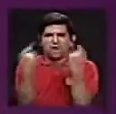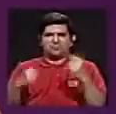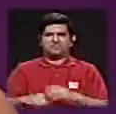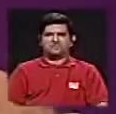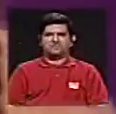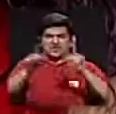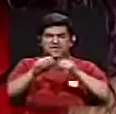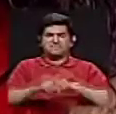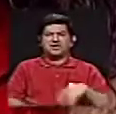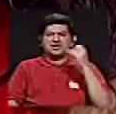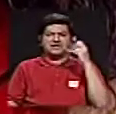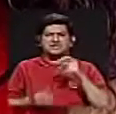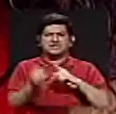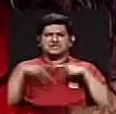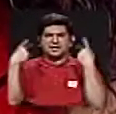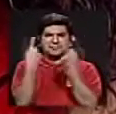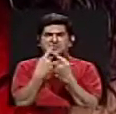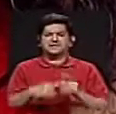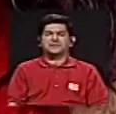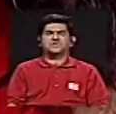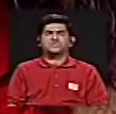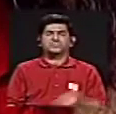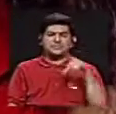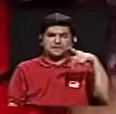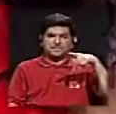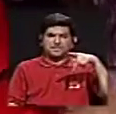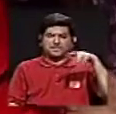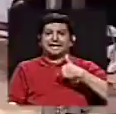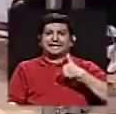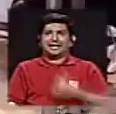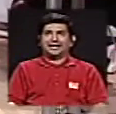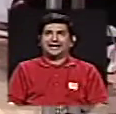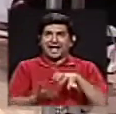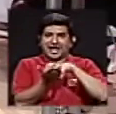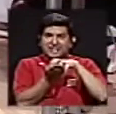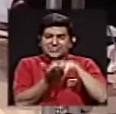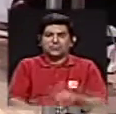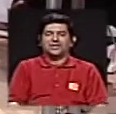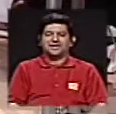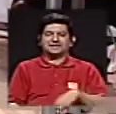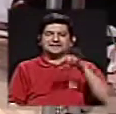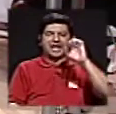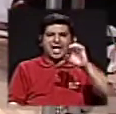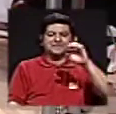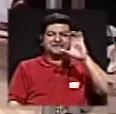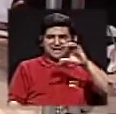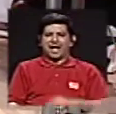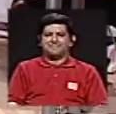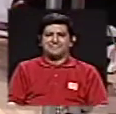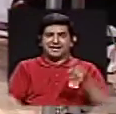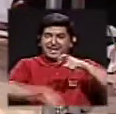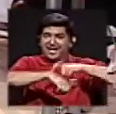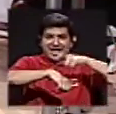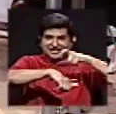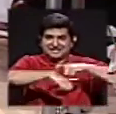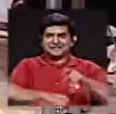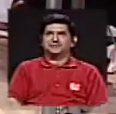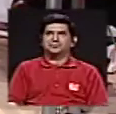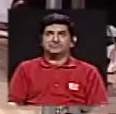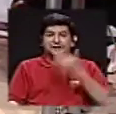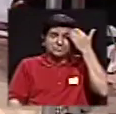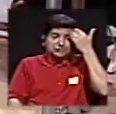hacíamos todo por conceder el pack tenía cuestionamientos hacia el cambio entonces no no se